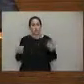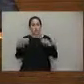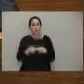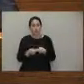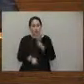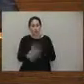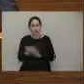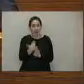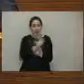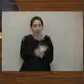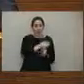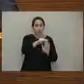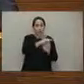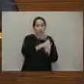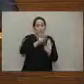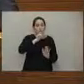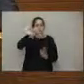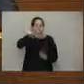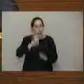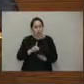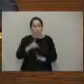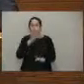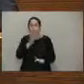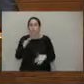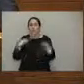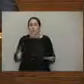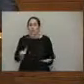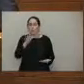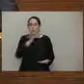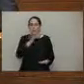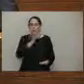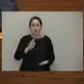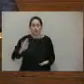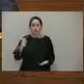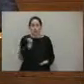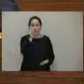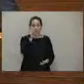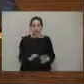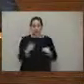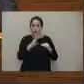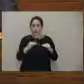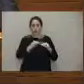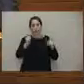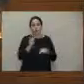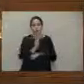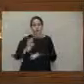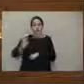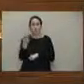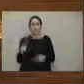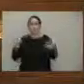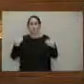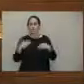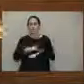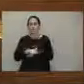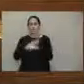podían establecer las condiciones, por una causa, vuelvo a decir, que en ningún caso afectaba al propio usuario, sino a la Administración